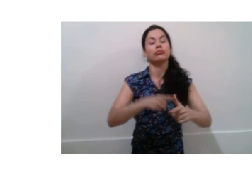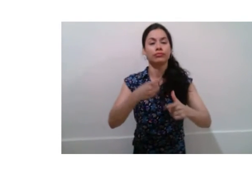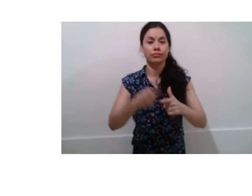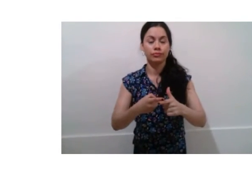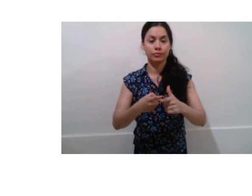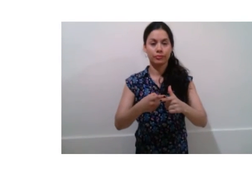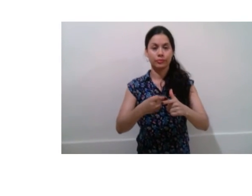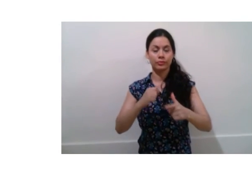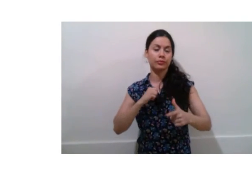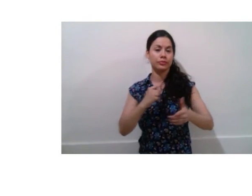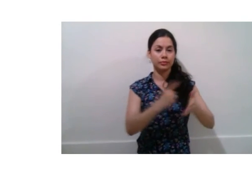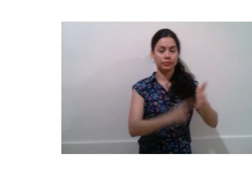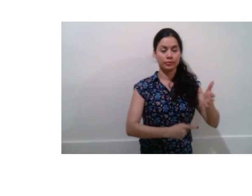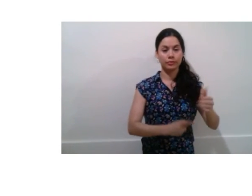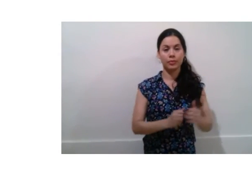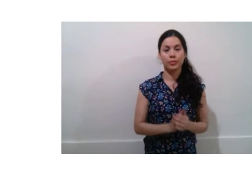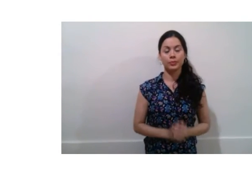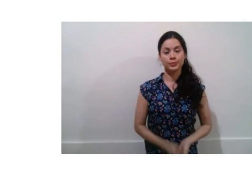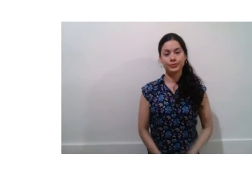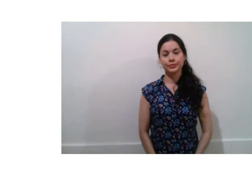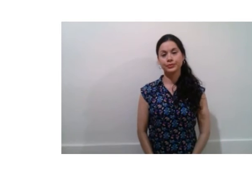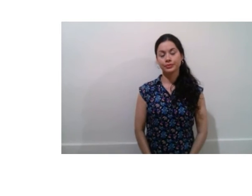Entonces tenemos que